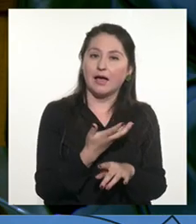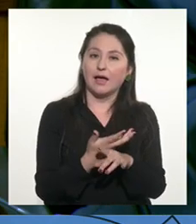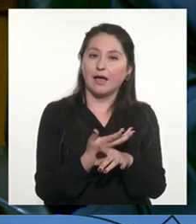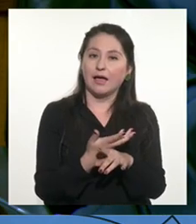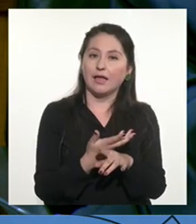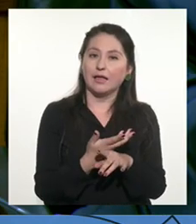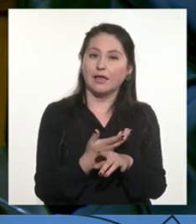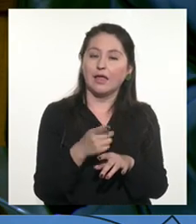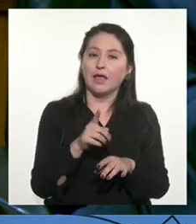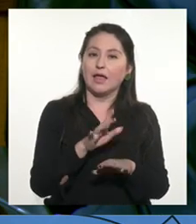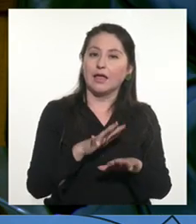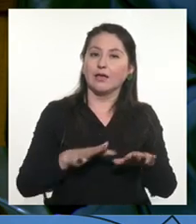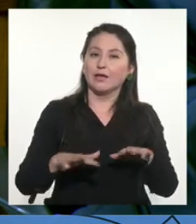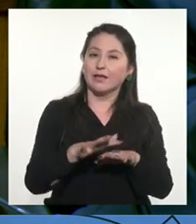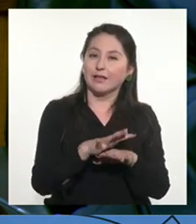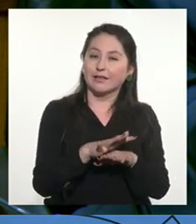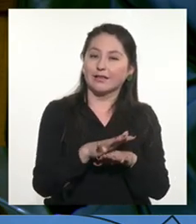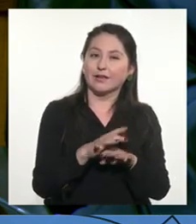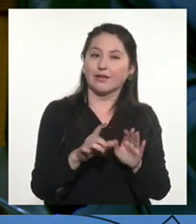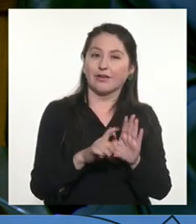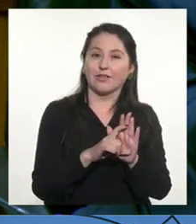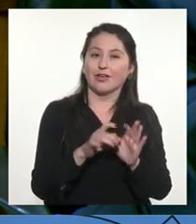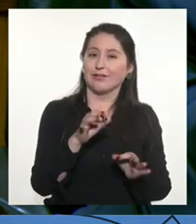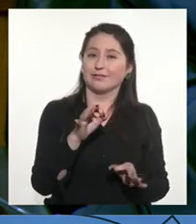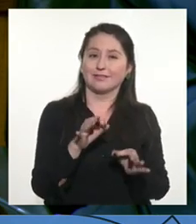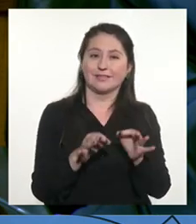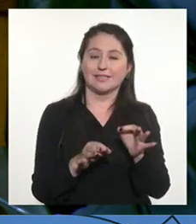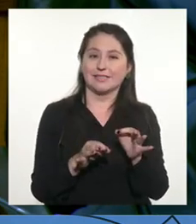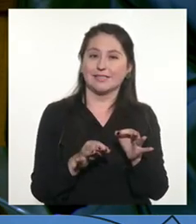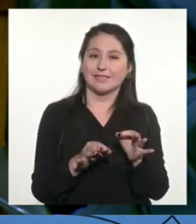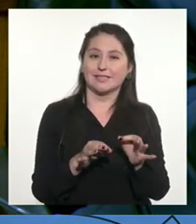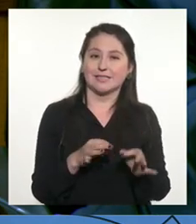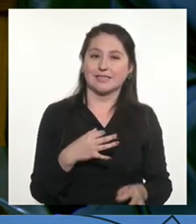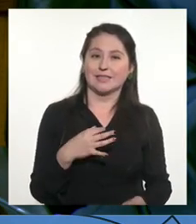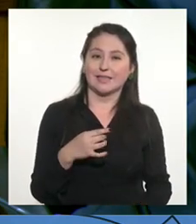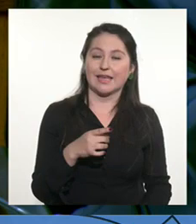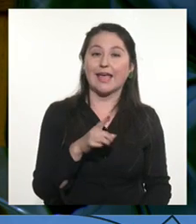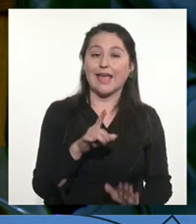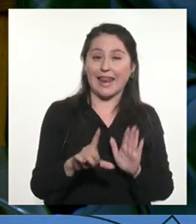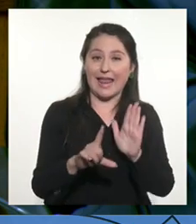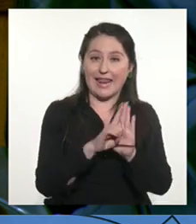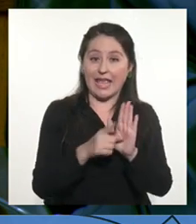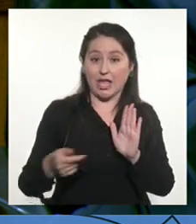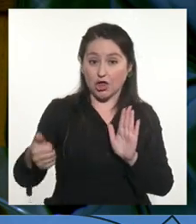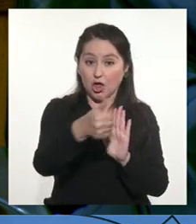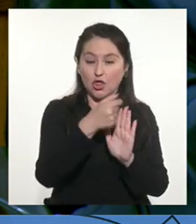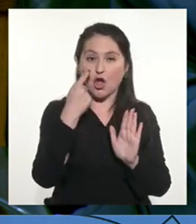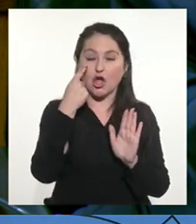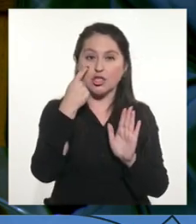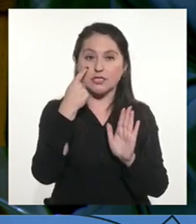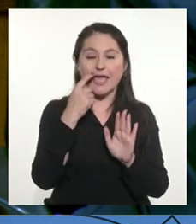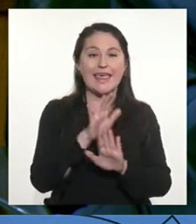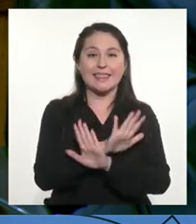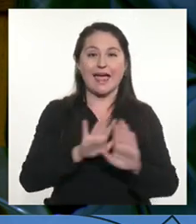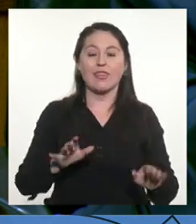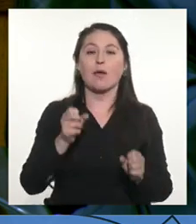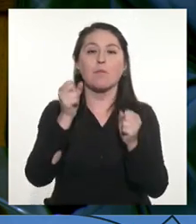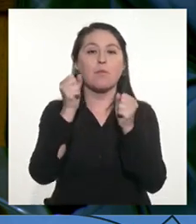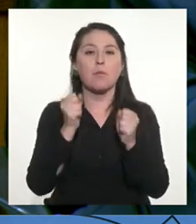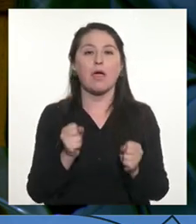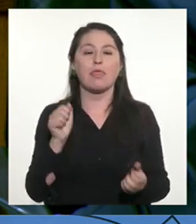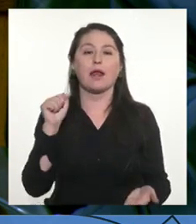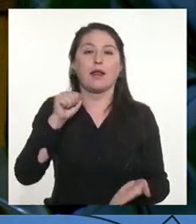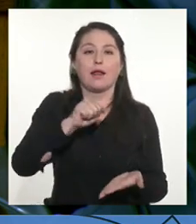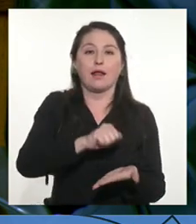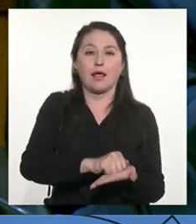admite problema en contrario de que la ley se presume conocida por todos y por lo tanto nadie puede alegar